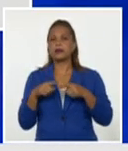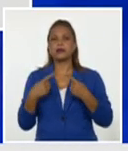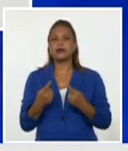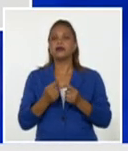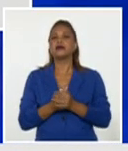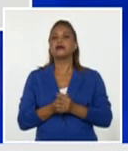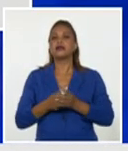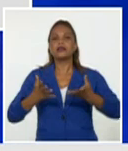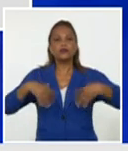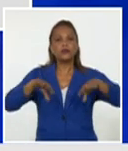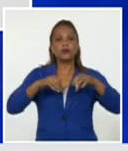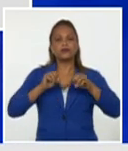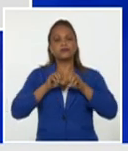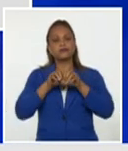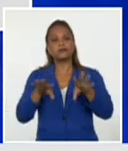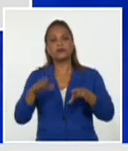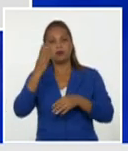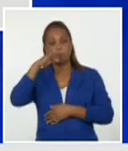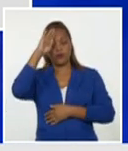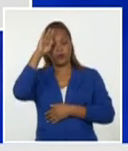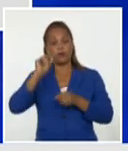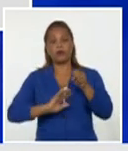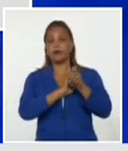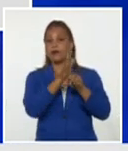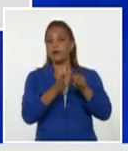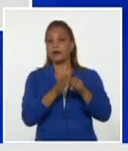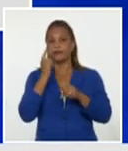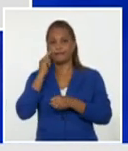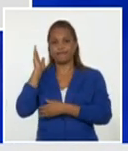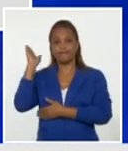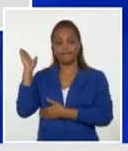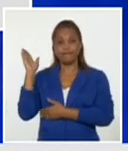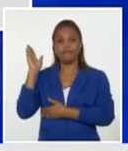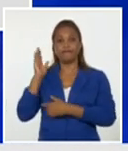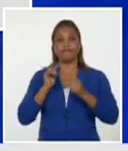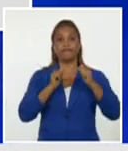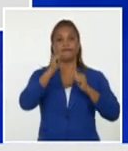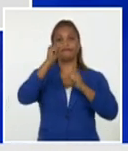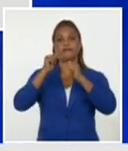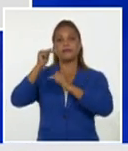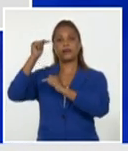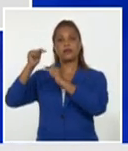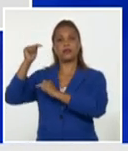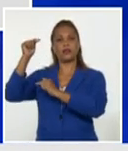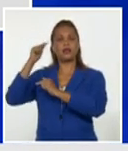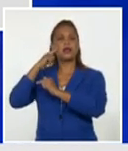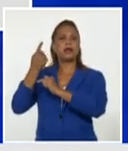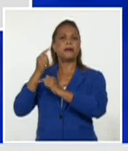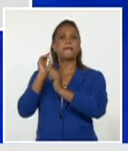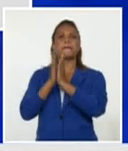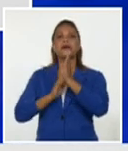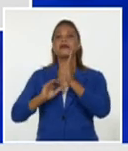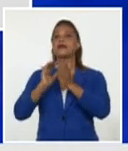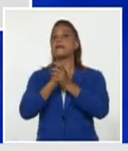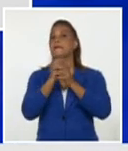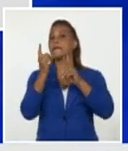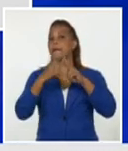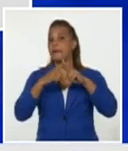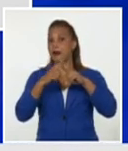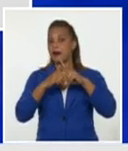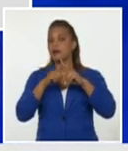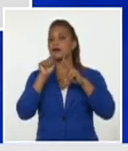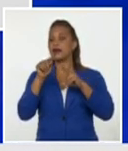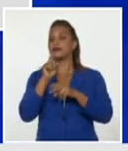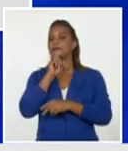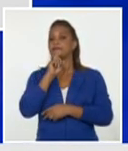Cuba, ahí lo tienen, ahí tienen lo que ha representado el mes de mayo, en el cual ya